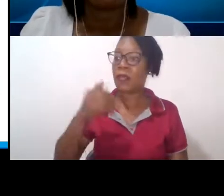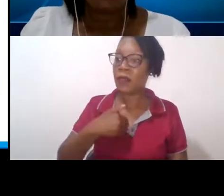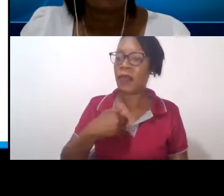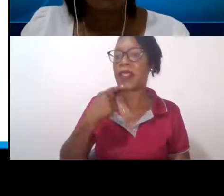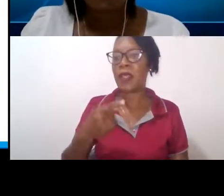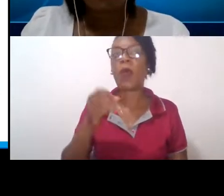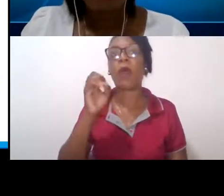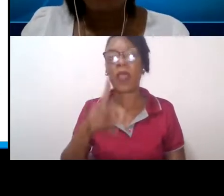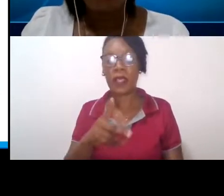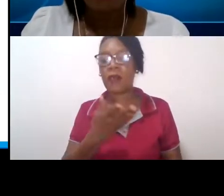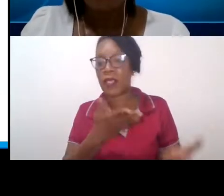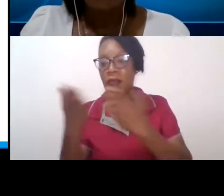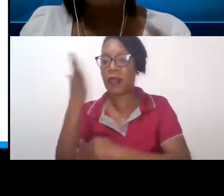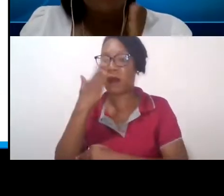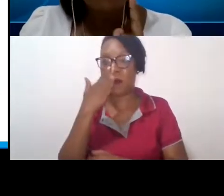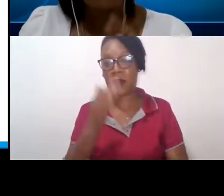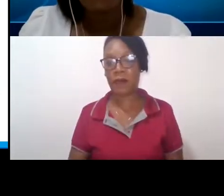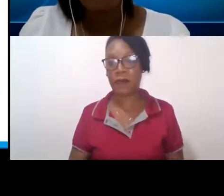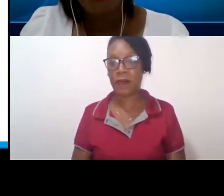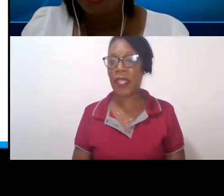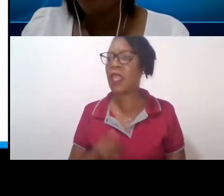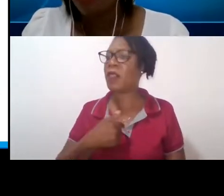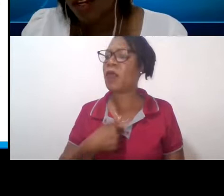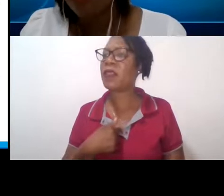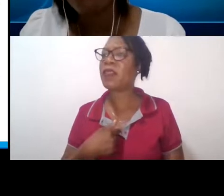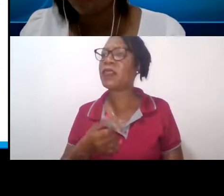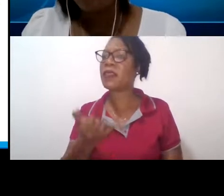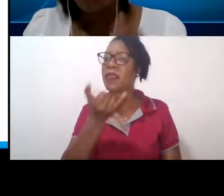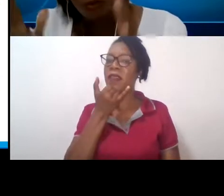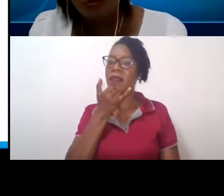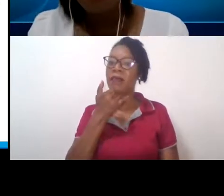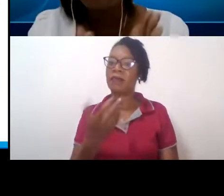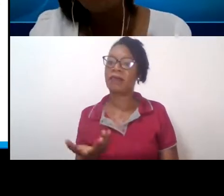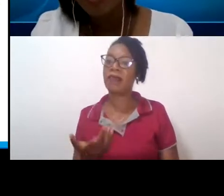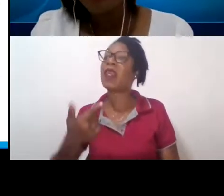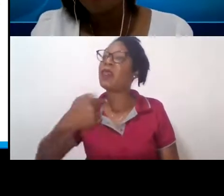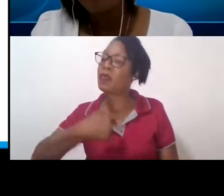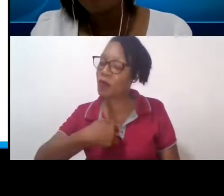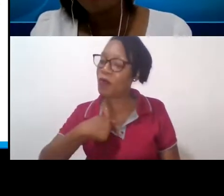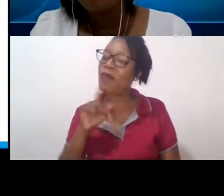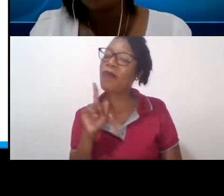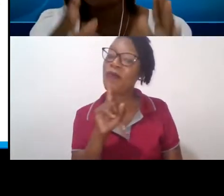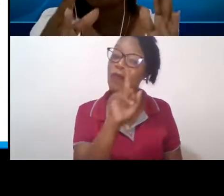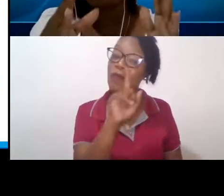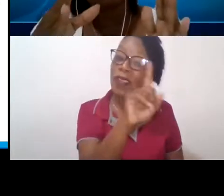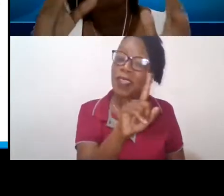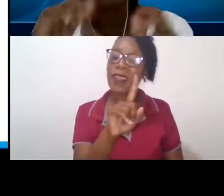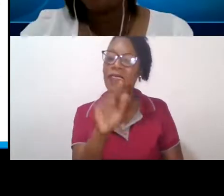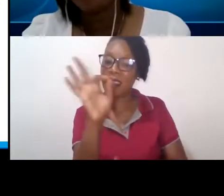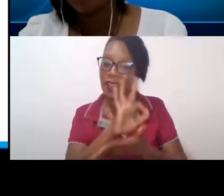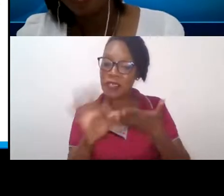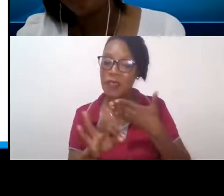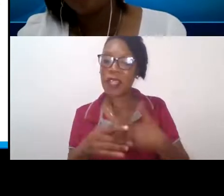donde estaba yo. ¿Y dónde estaba el error? Bueno, yo fui a la escuela y yo le di